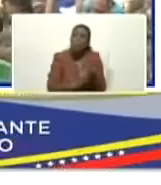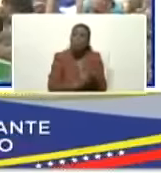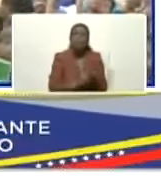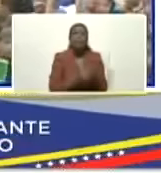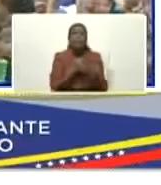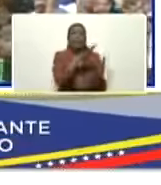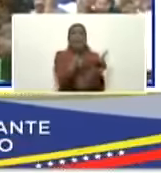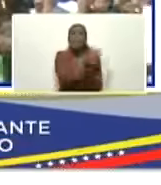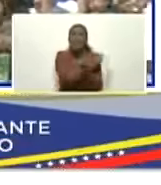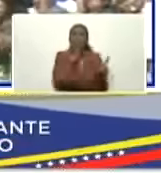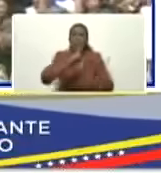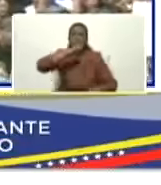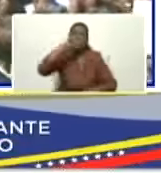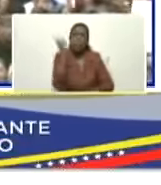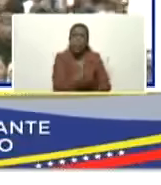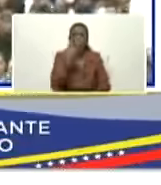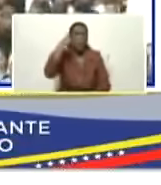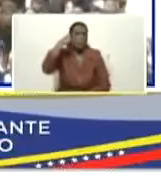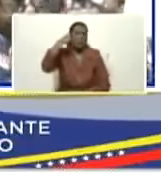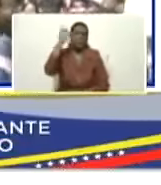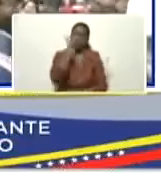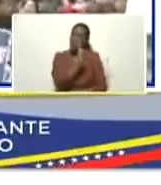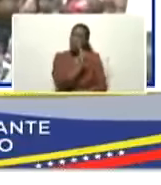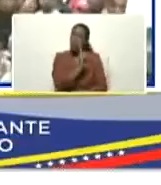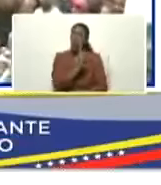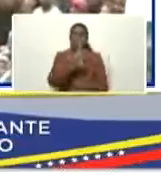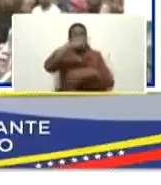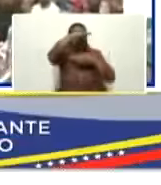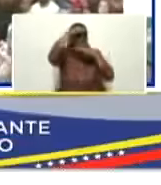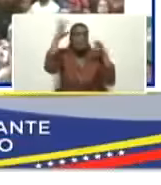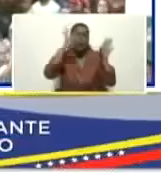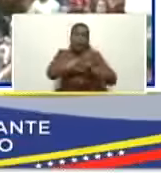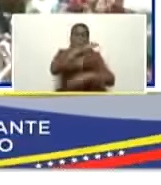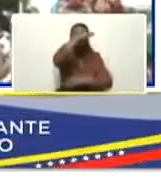a la violencia, al odio, al fascismo. Ya basta ya.